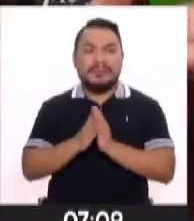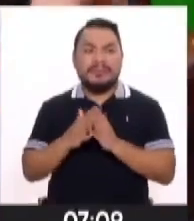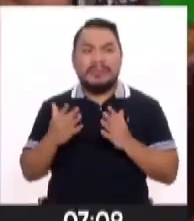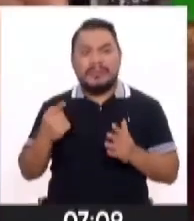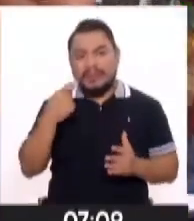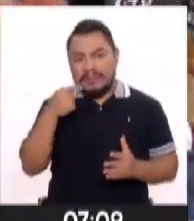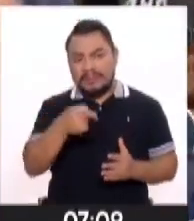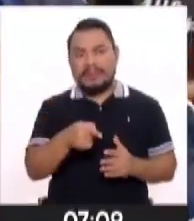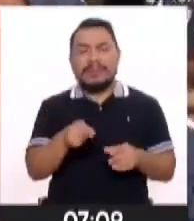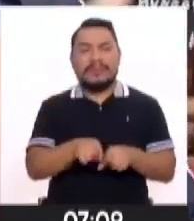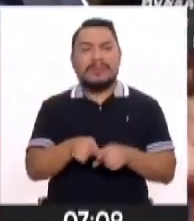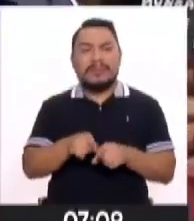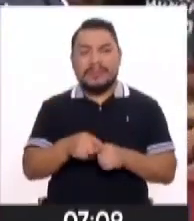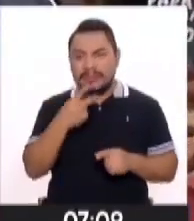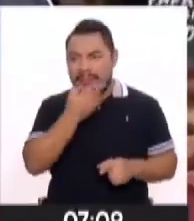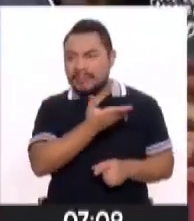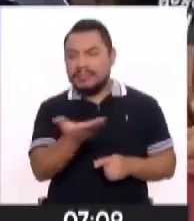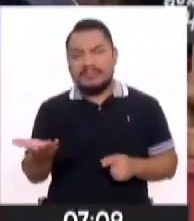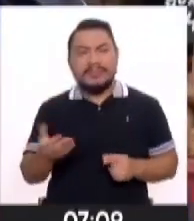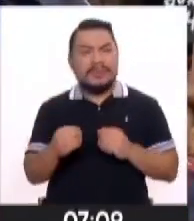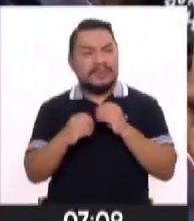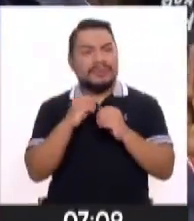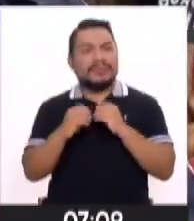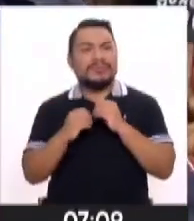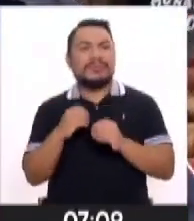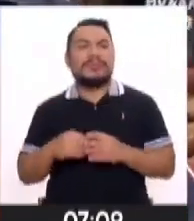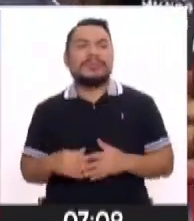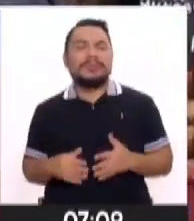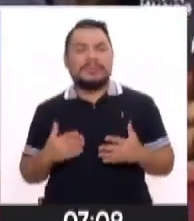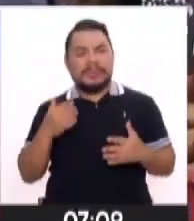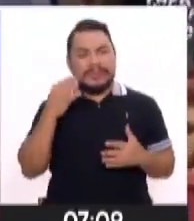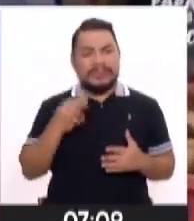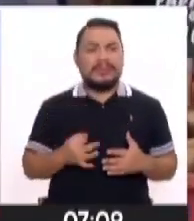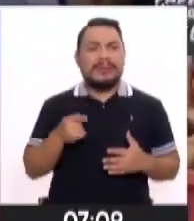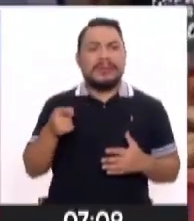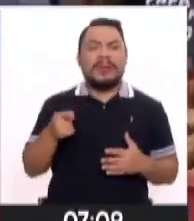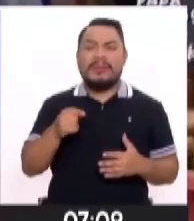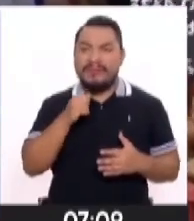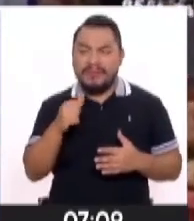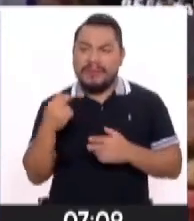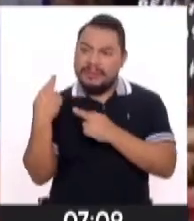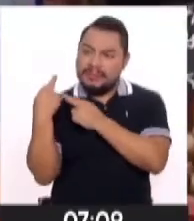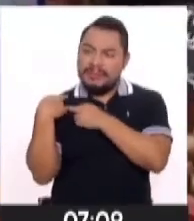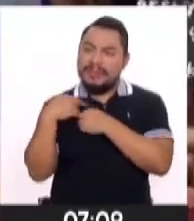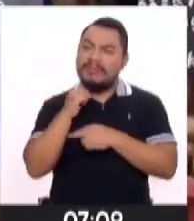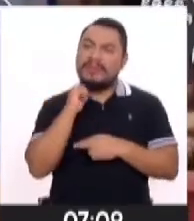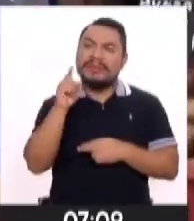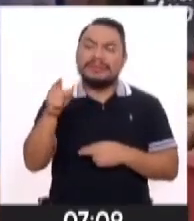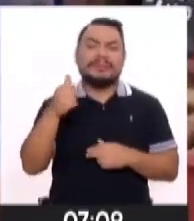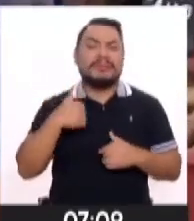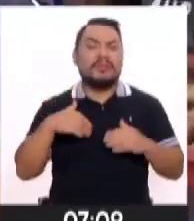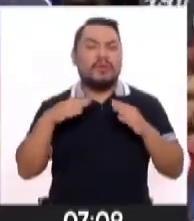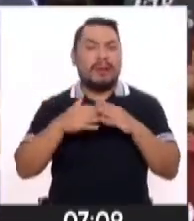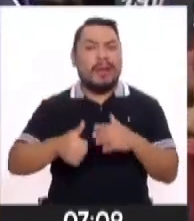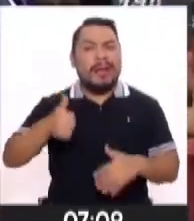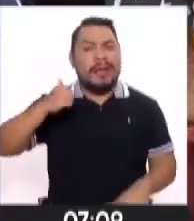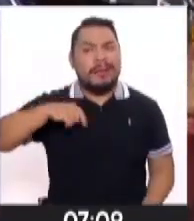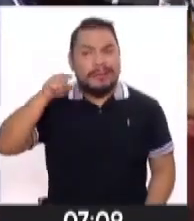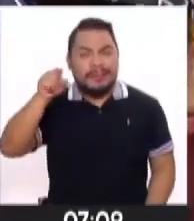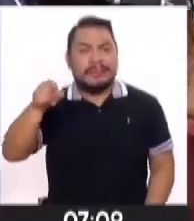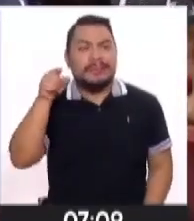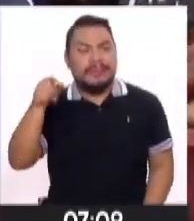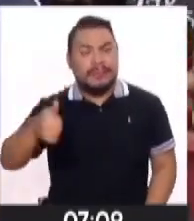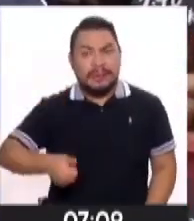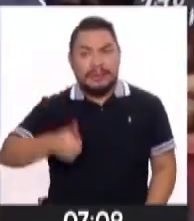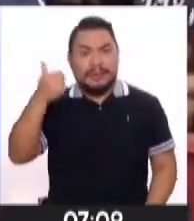barrio en ese estado que no solucione. Creo que esa ya un poco de irresponsabilidad del alcalde, porque las autoridades están para servir